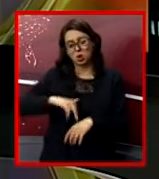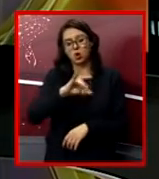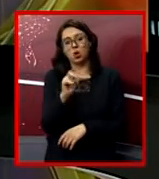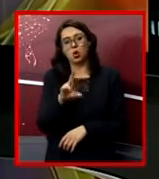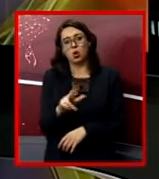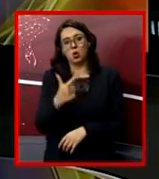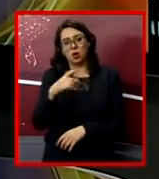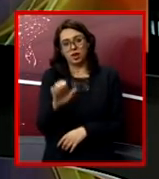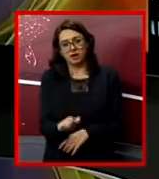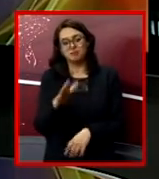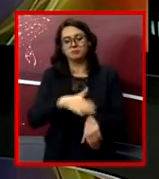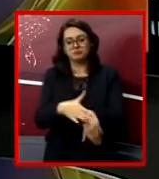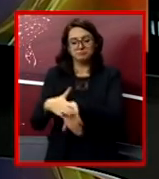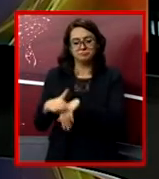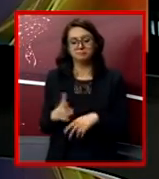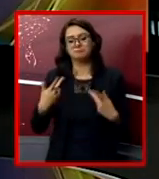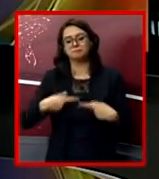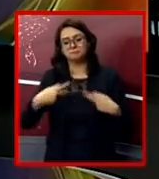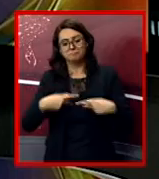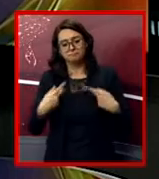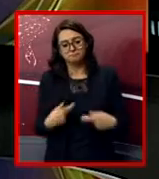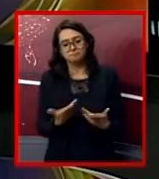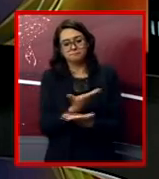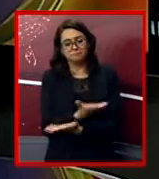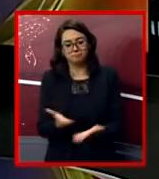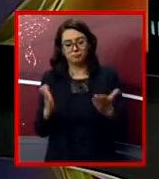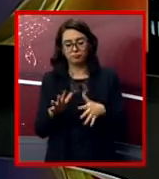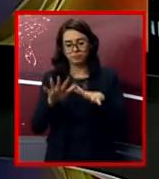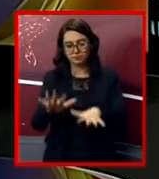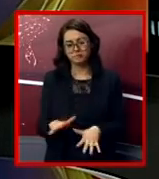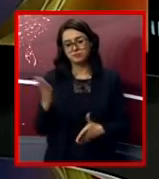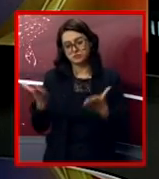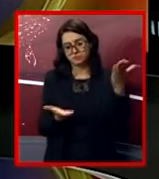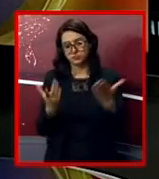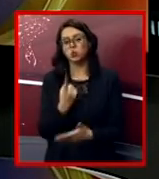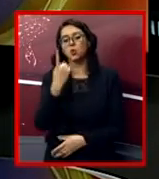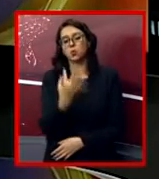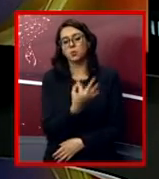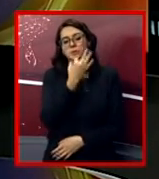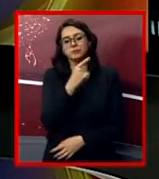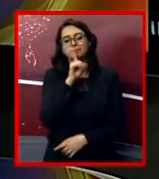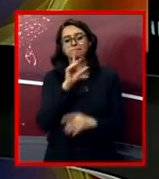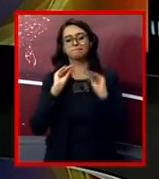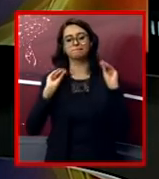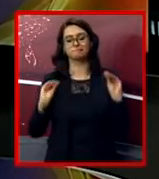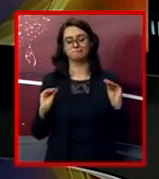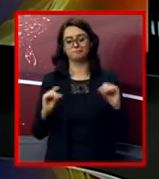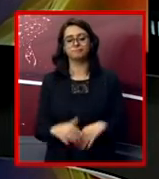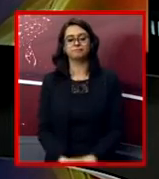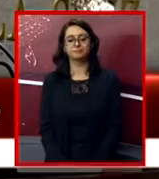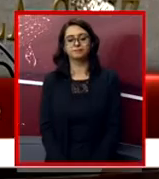Marín, pidió a las y los presidentes o los presentes en esa sesión guardar un minuto de silencio.